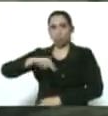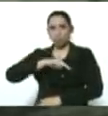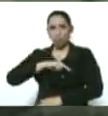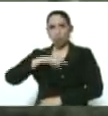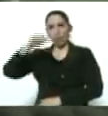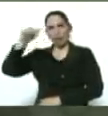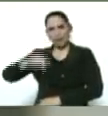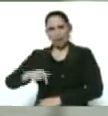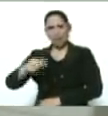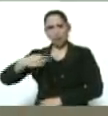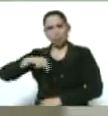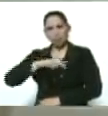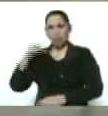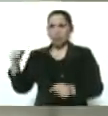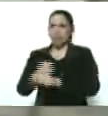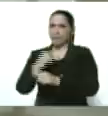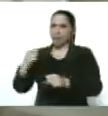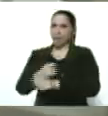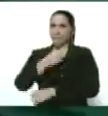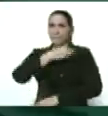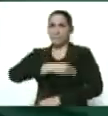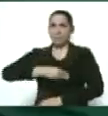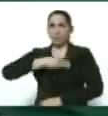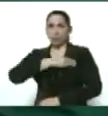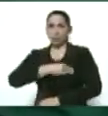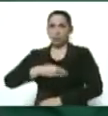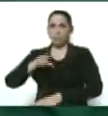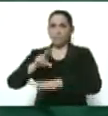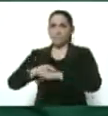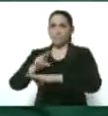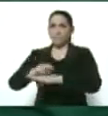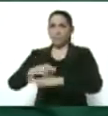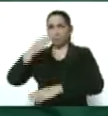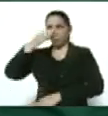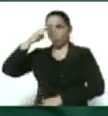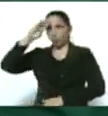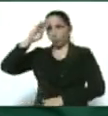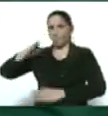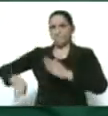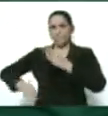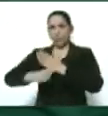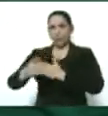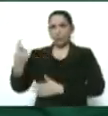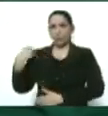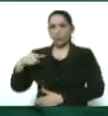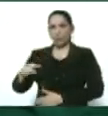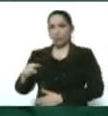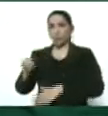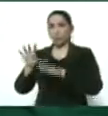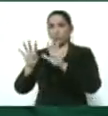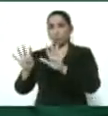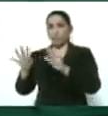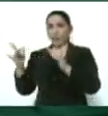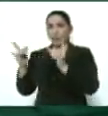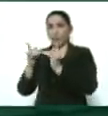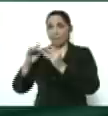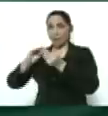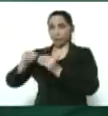aquí hemos trabajado con la misión médico cubana y vamos a tener 9